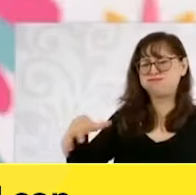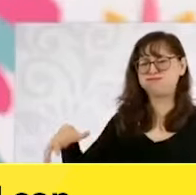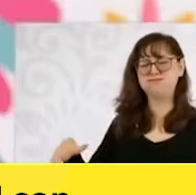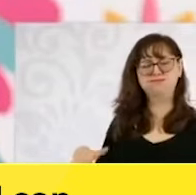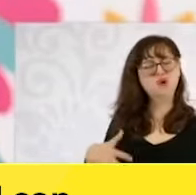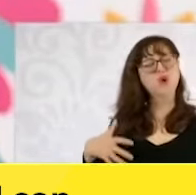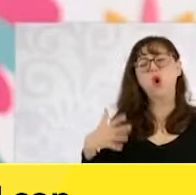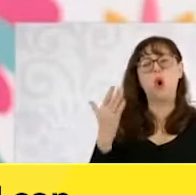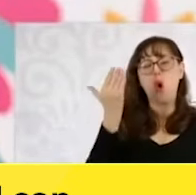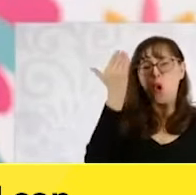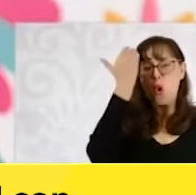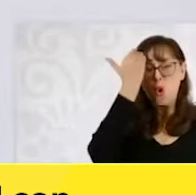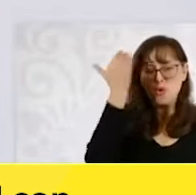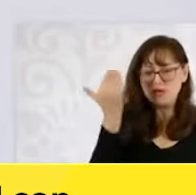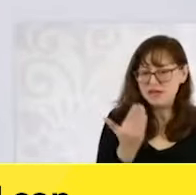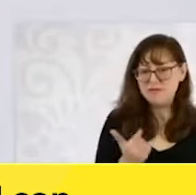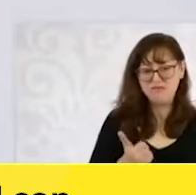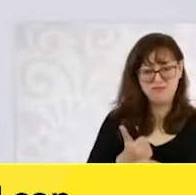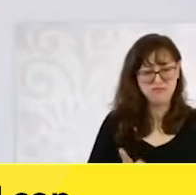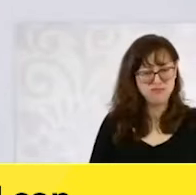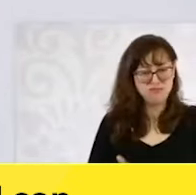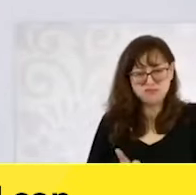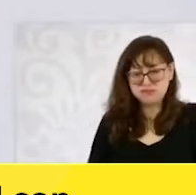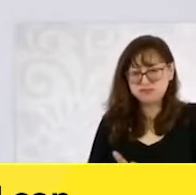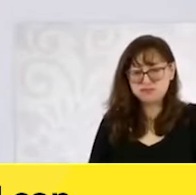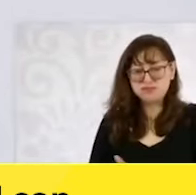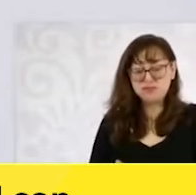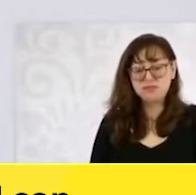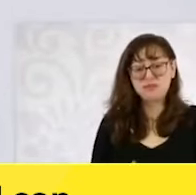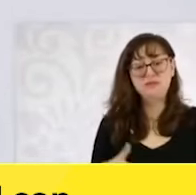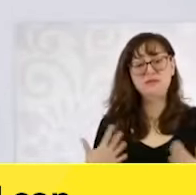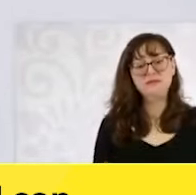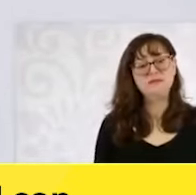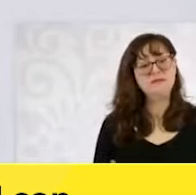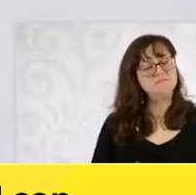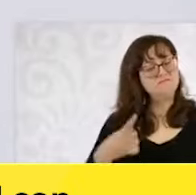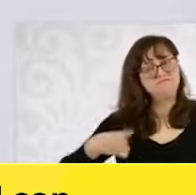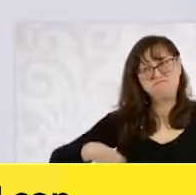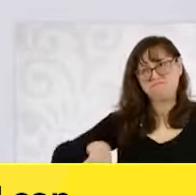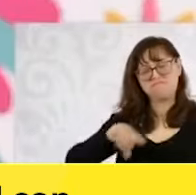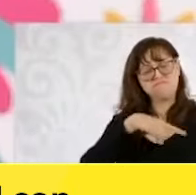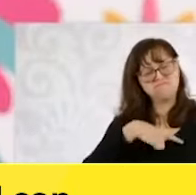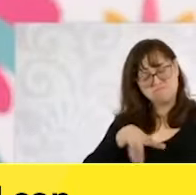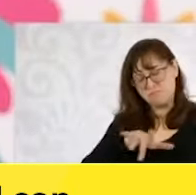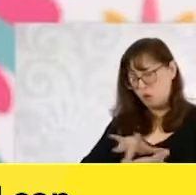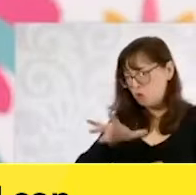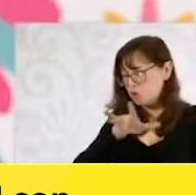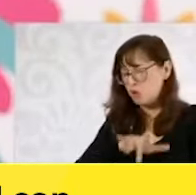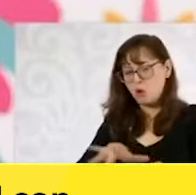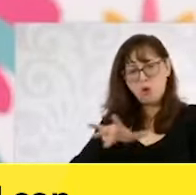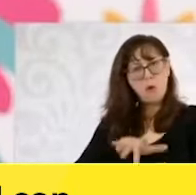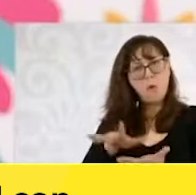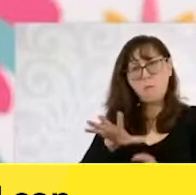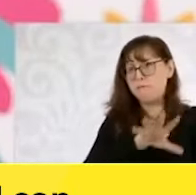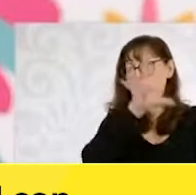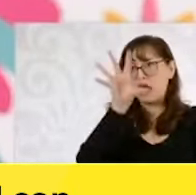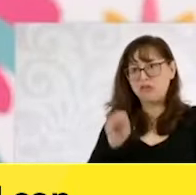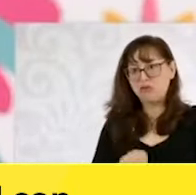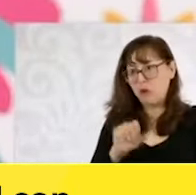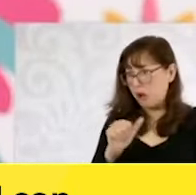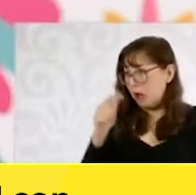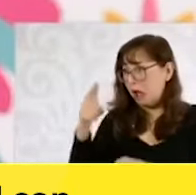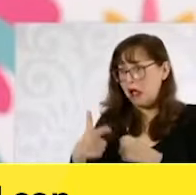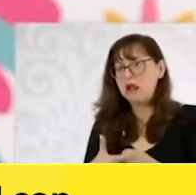apoyo, su solidaridad con el pueblo español, en particular a la comunidad de Valencia, que fue, como se sabe, afectada, devastada por